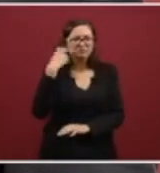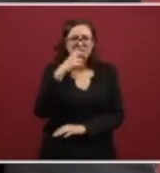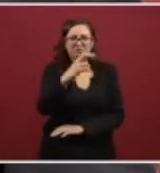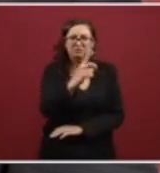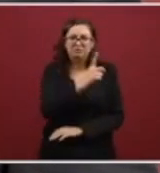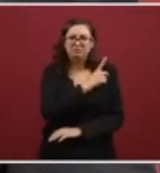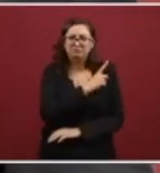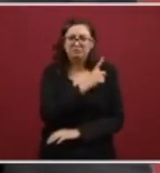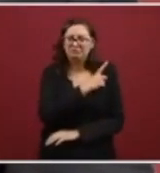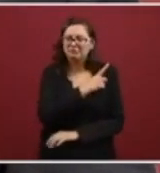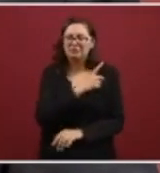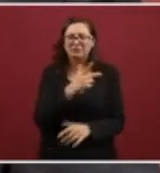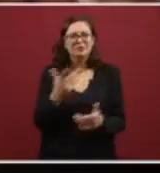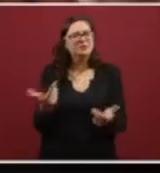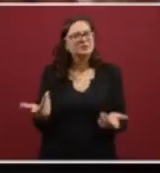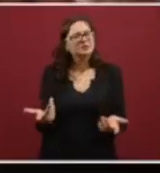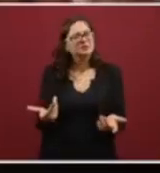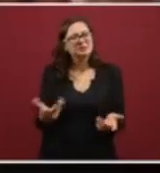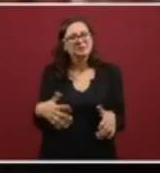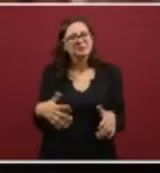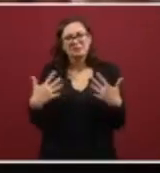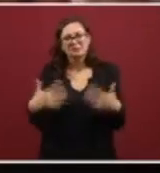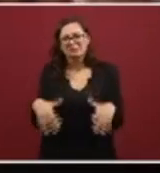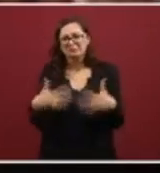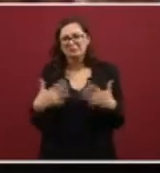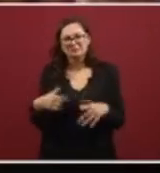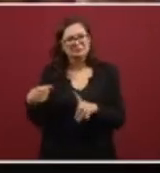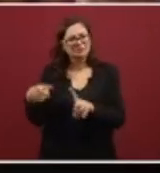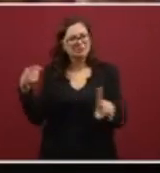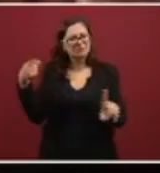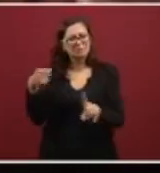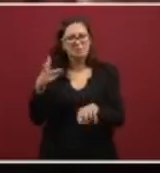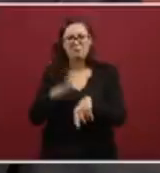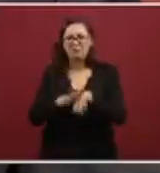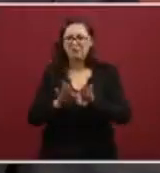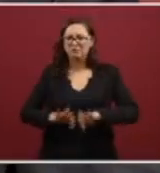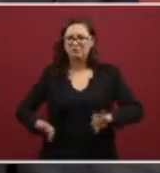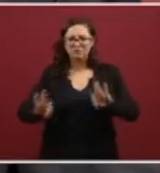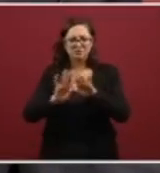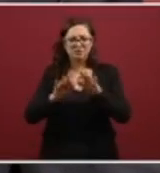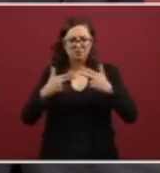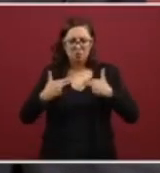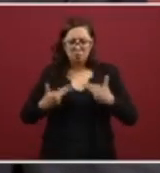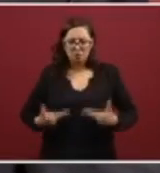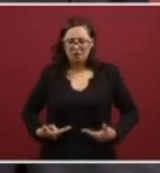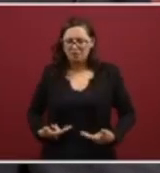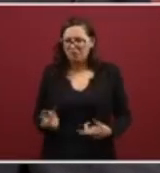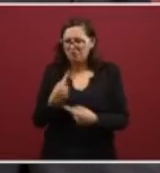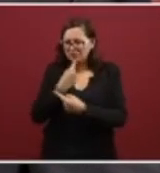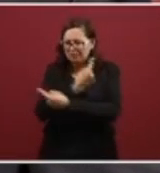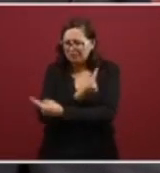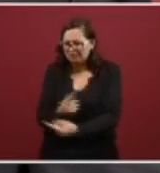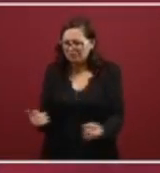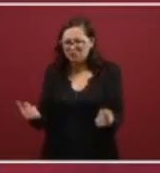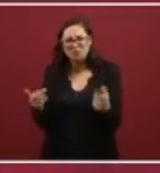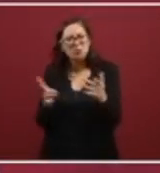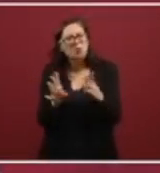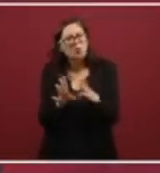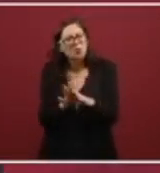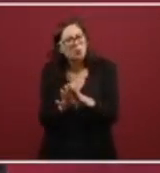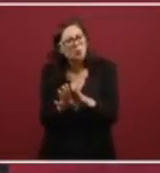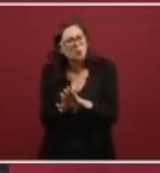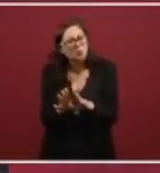acuerdo con Estados Unidos. Este es un tema central en términos humanos. ¿Cómo es posible que